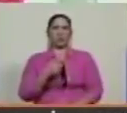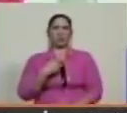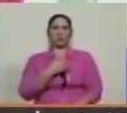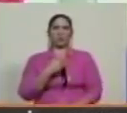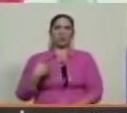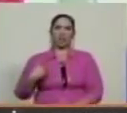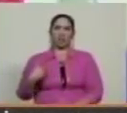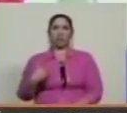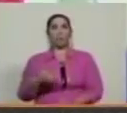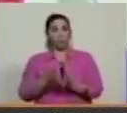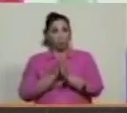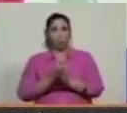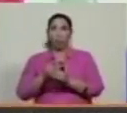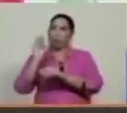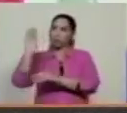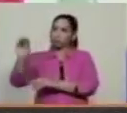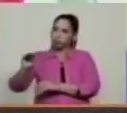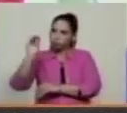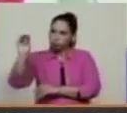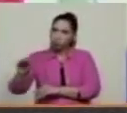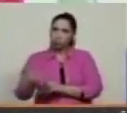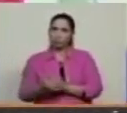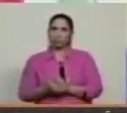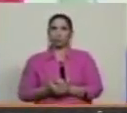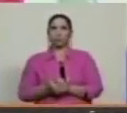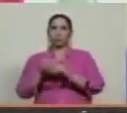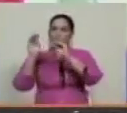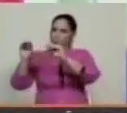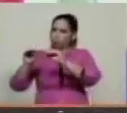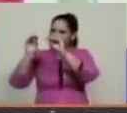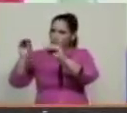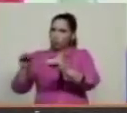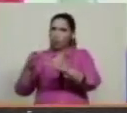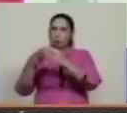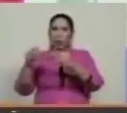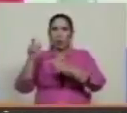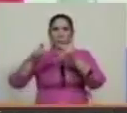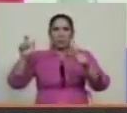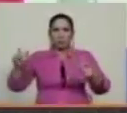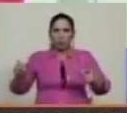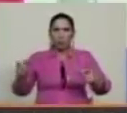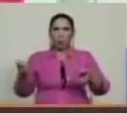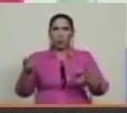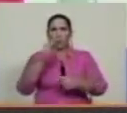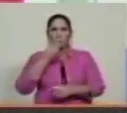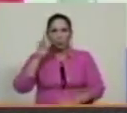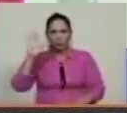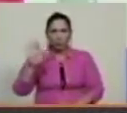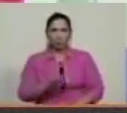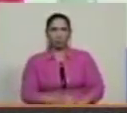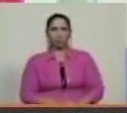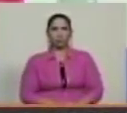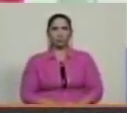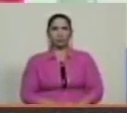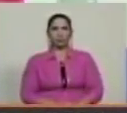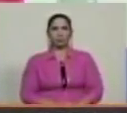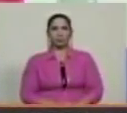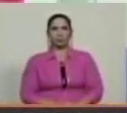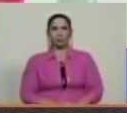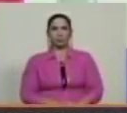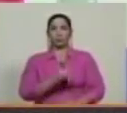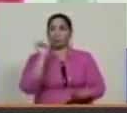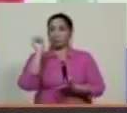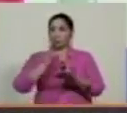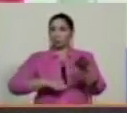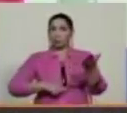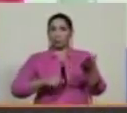Llámenlo, llámenla, comprométanlo, comprométanla, para que no quede ni un rincón de